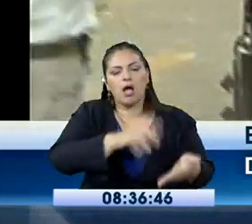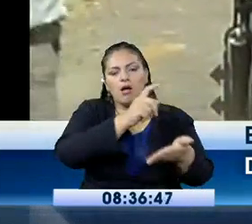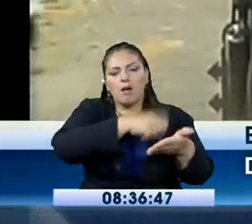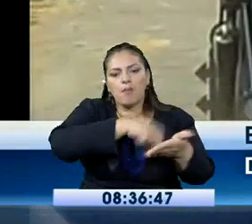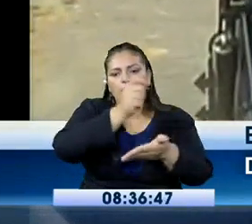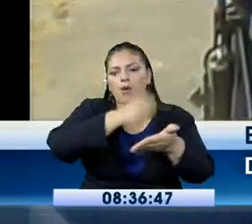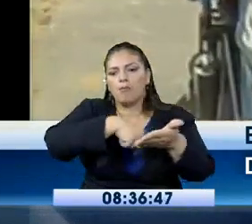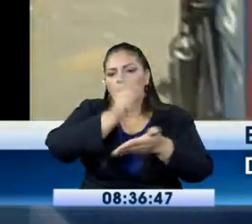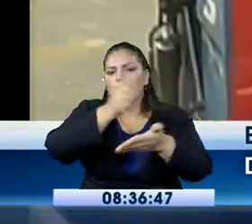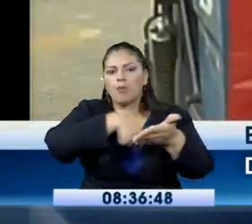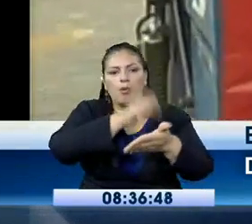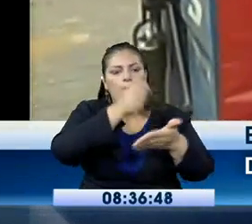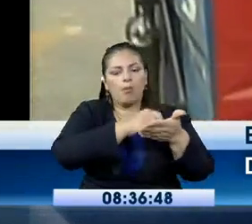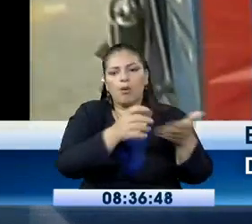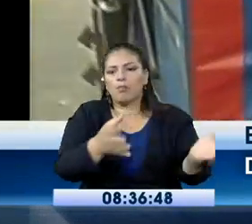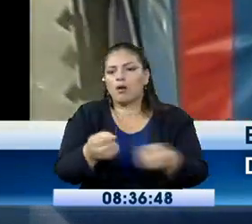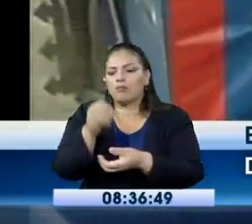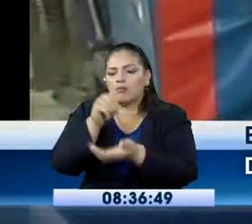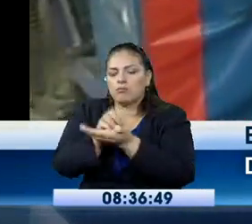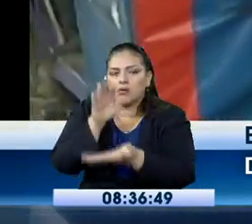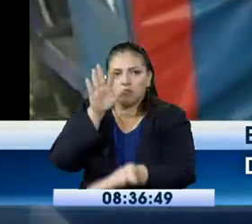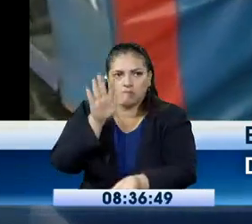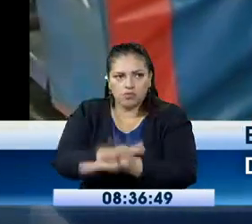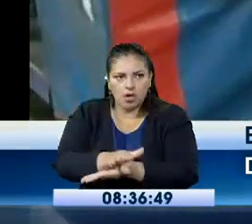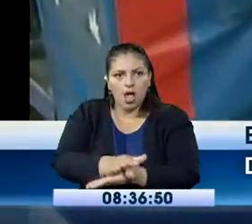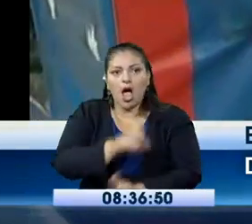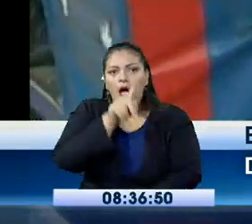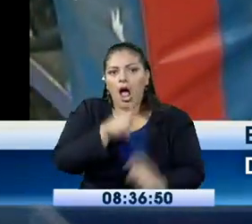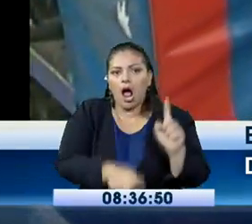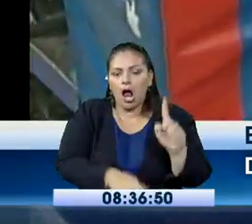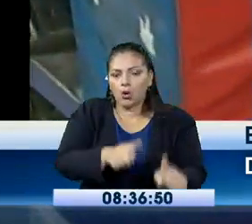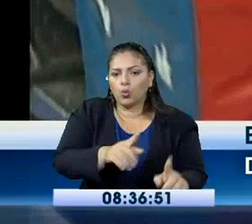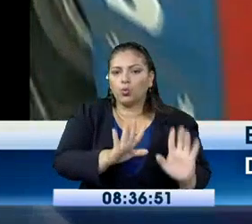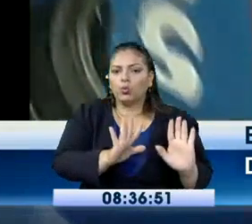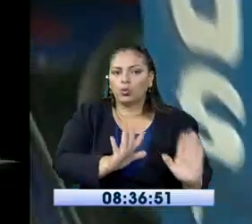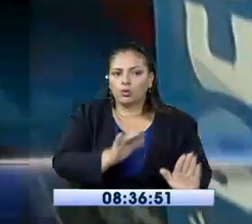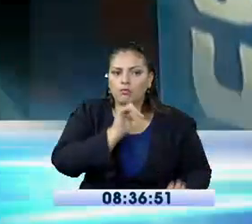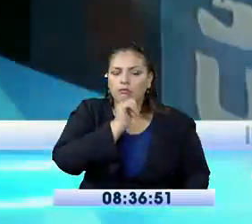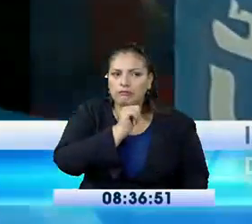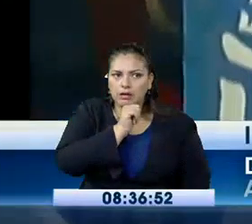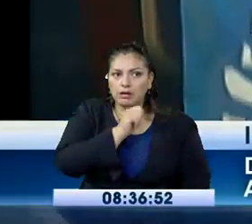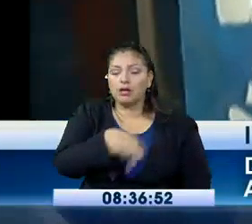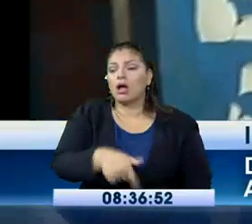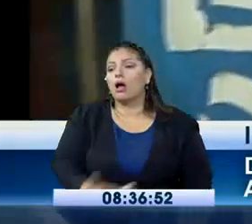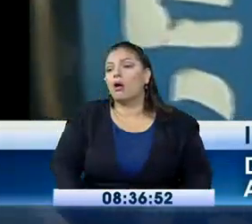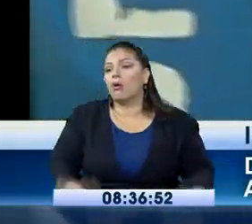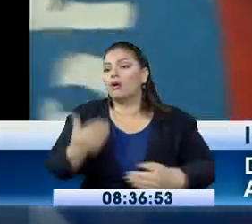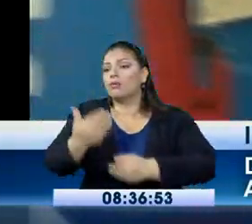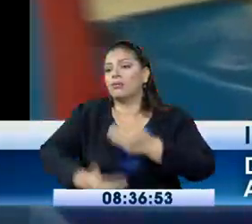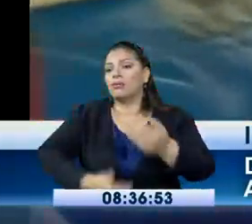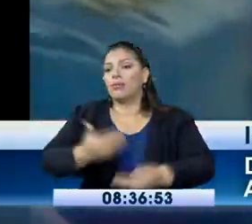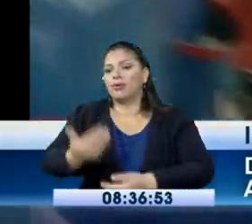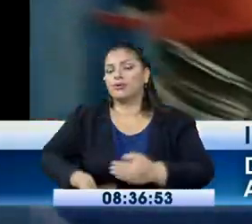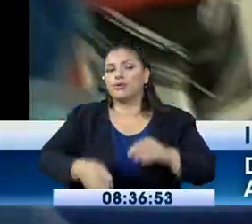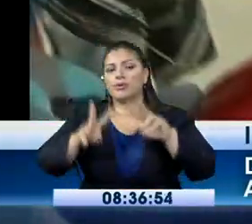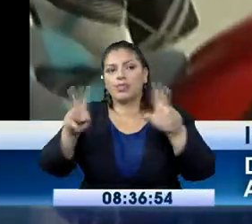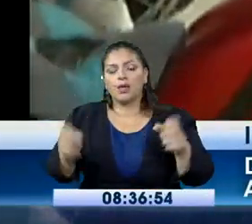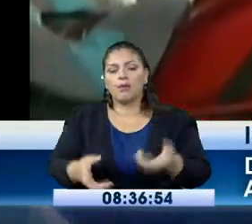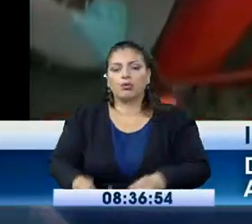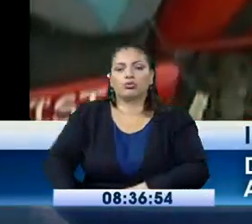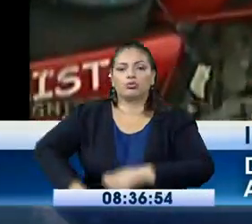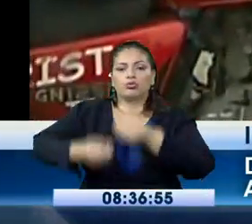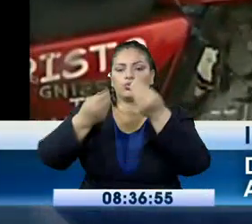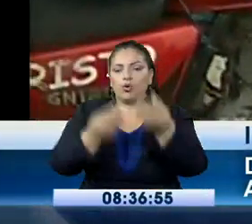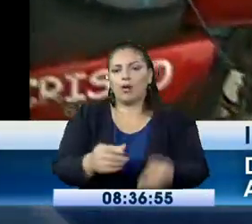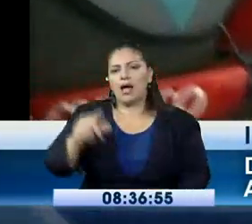estaban constituidas, y están en el proceso ya de adquisición y calificación de los GPS que están ya